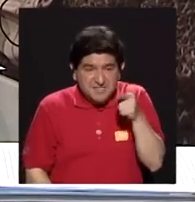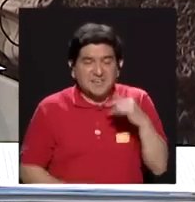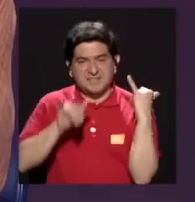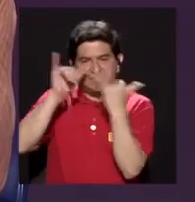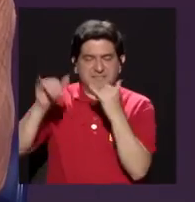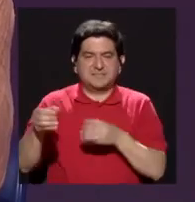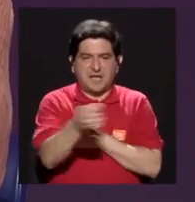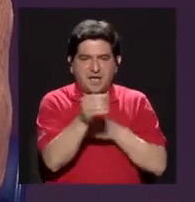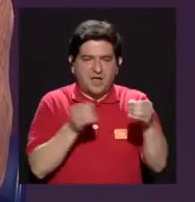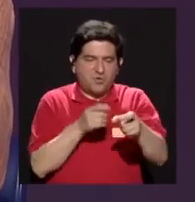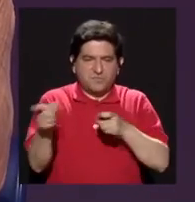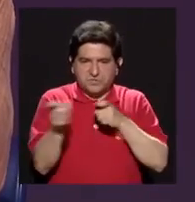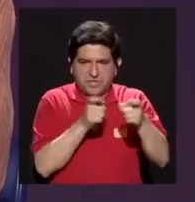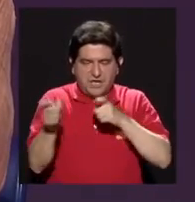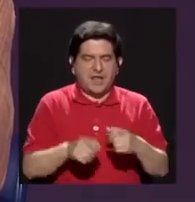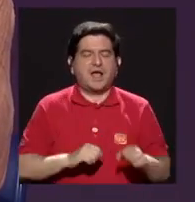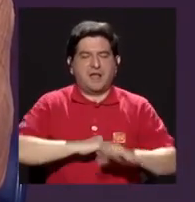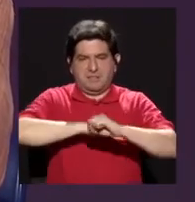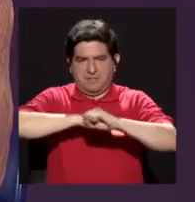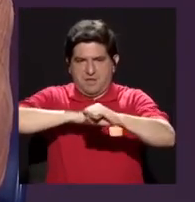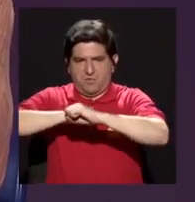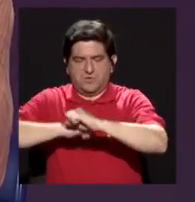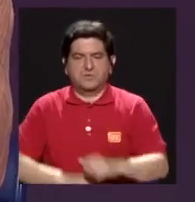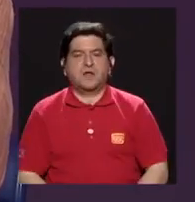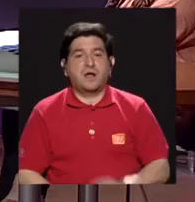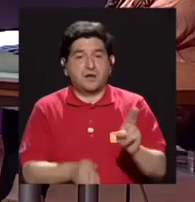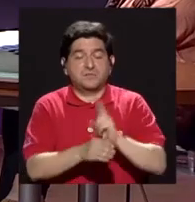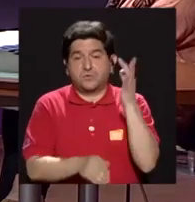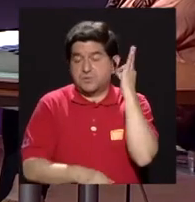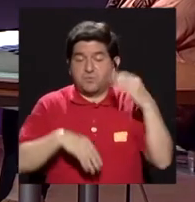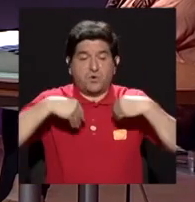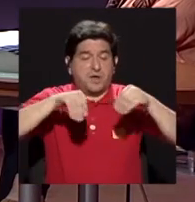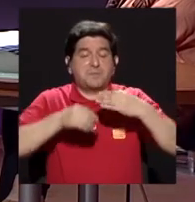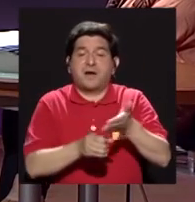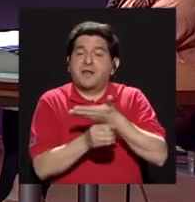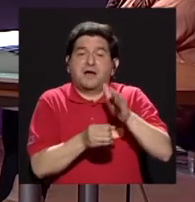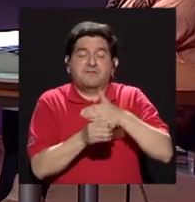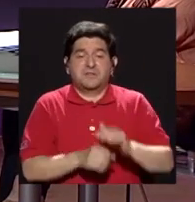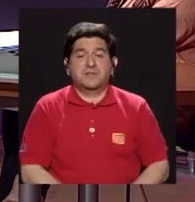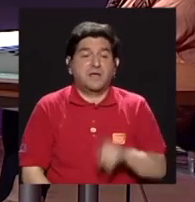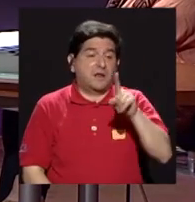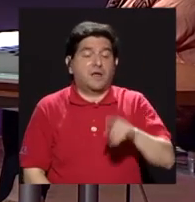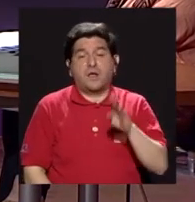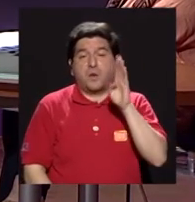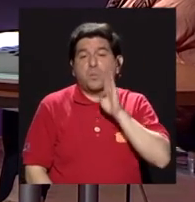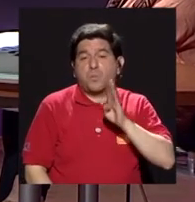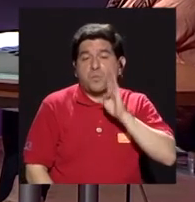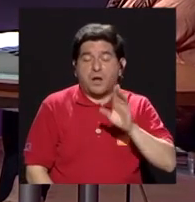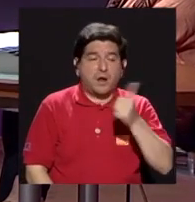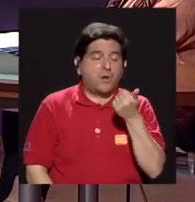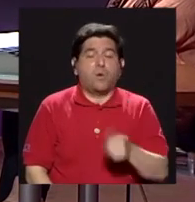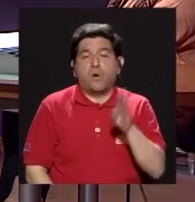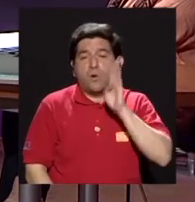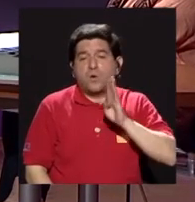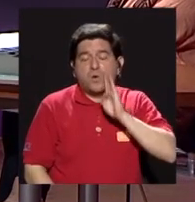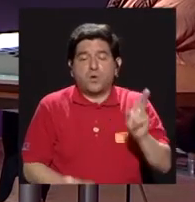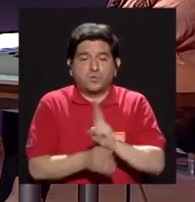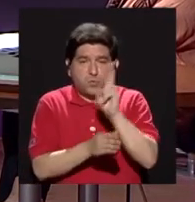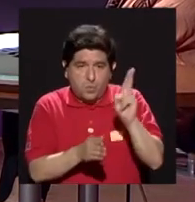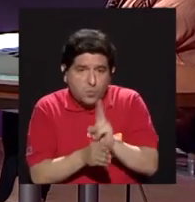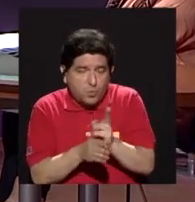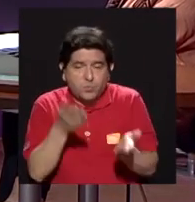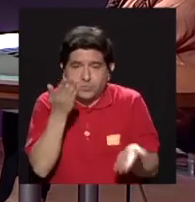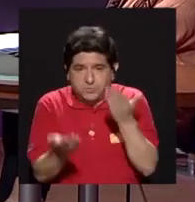ejemplo ante la oficina de control de propaganda cuando se usa una mujer para vender cerveza es exactamente en un bar o por ejemplo otro bar que utiliza